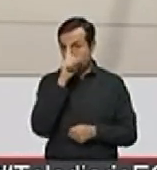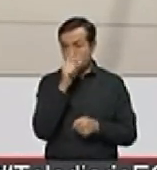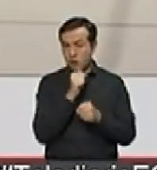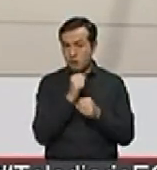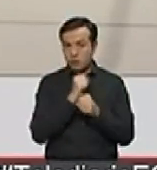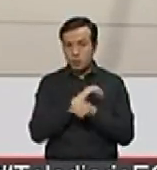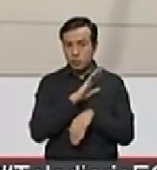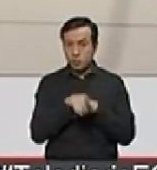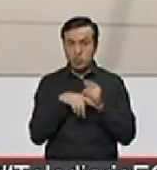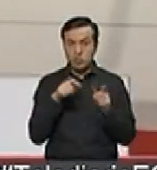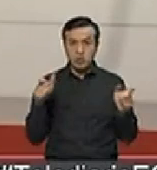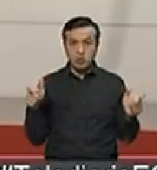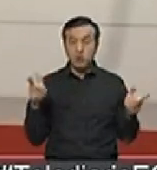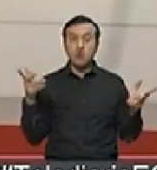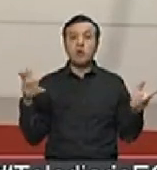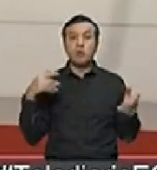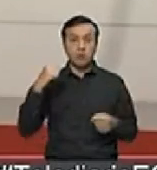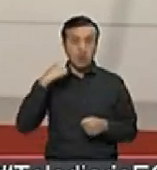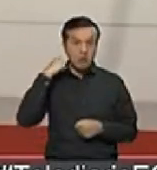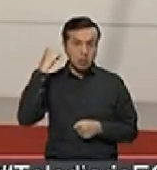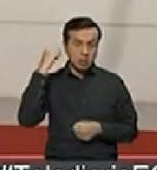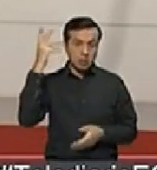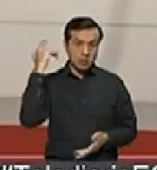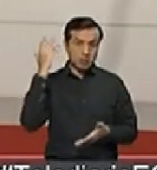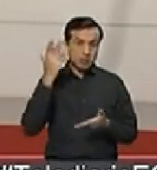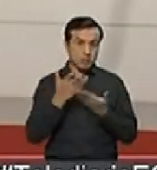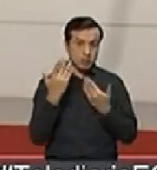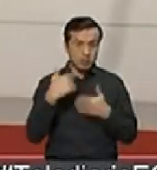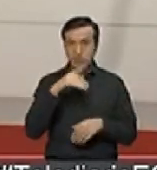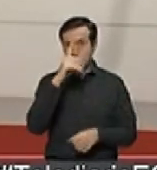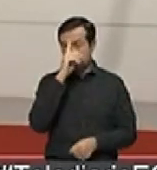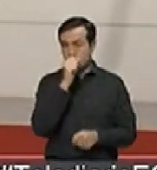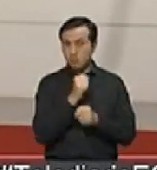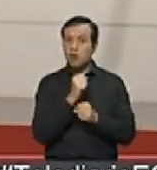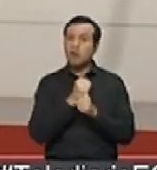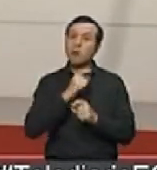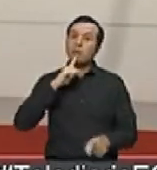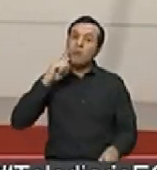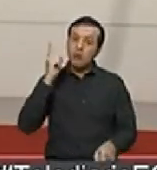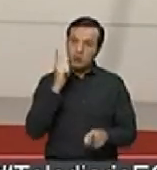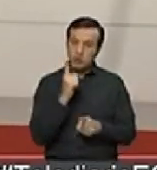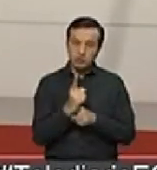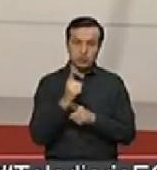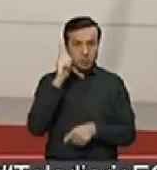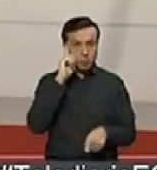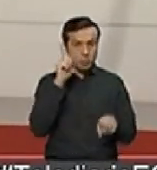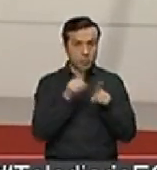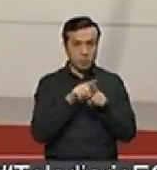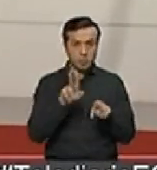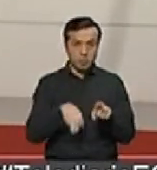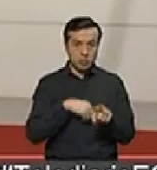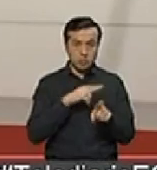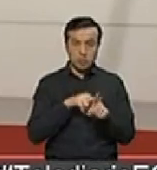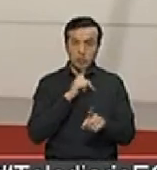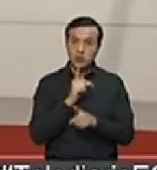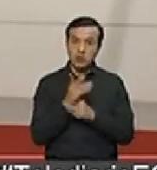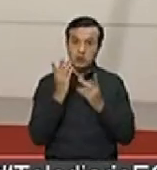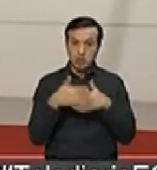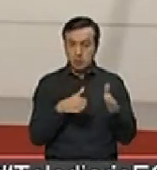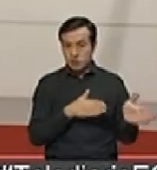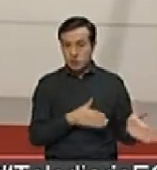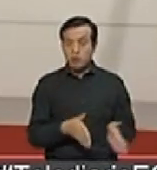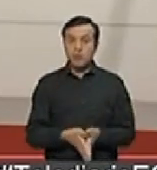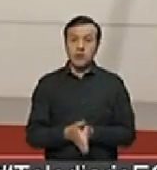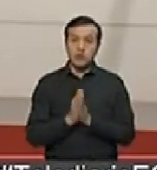subempleo, que no tienen una plenitud de derechos al momento de una relación laboral, y es por esto que el consenso nacional, no solamente una